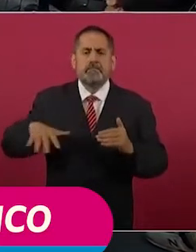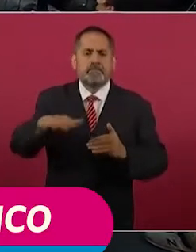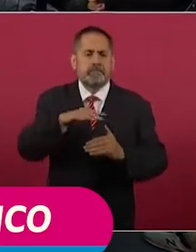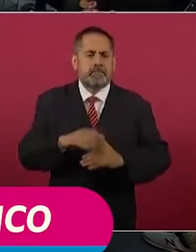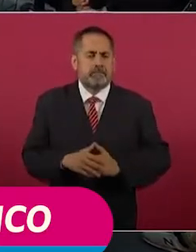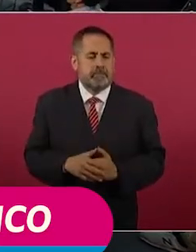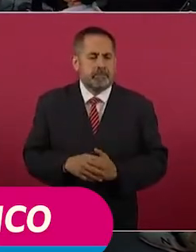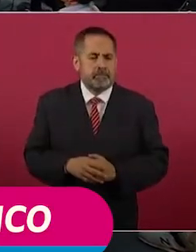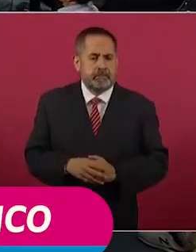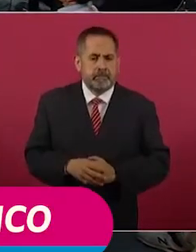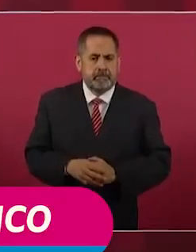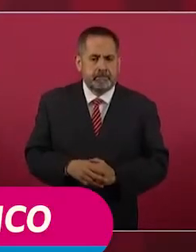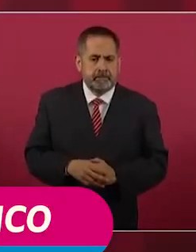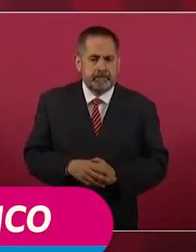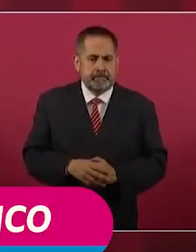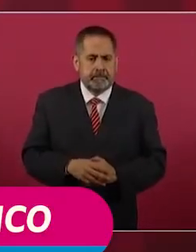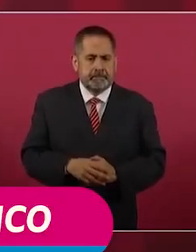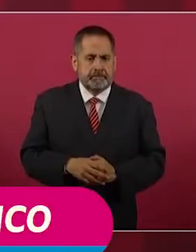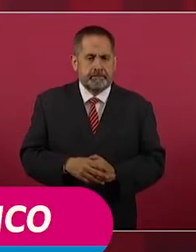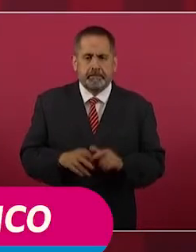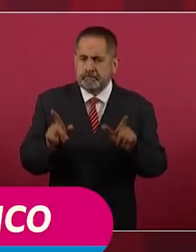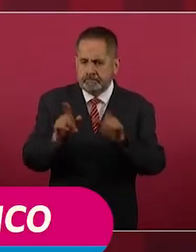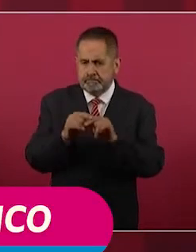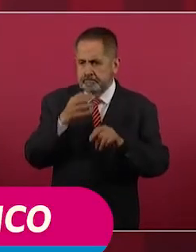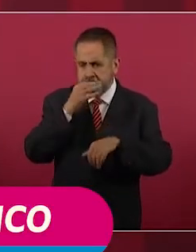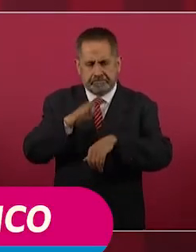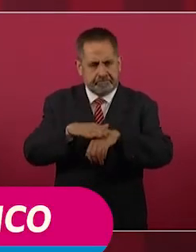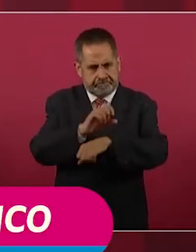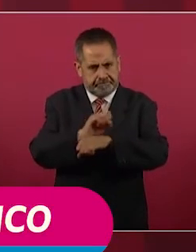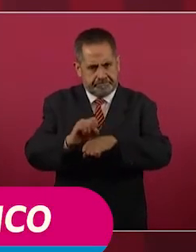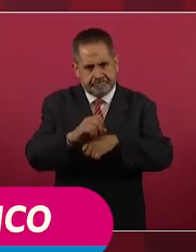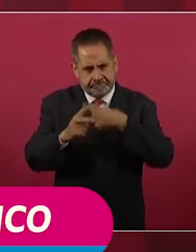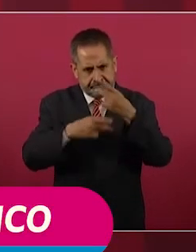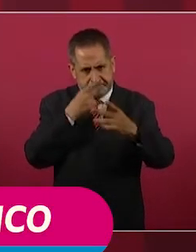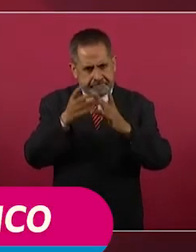Para decirlo de manera sencilla,